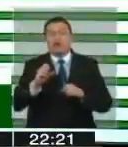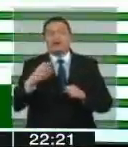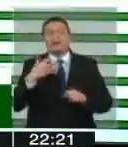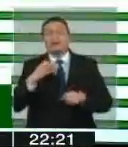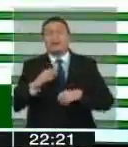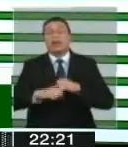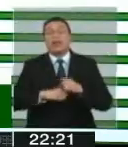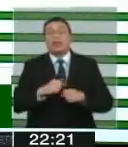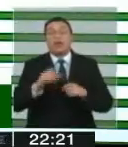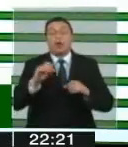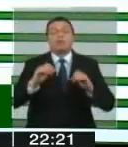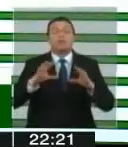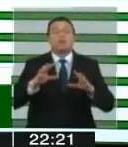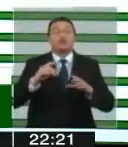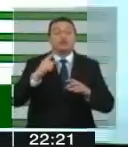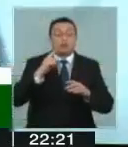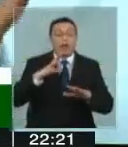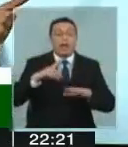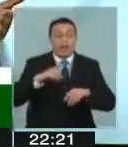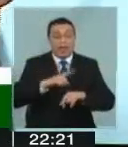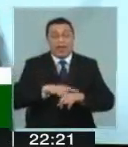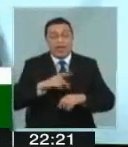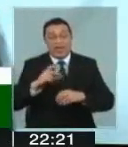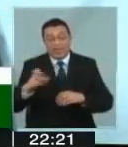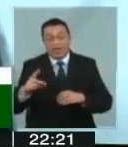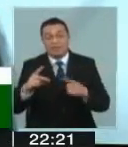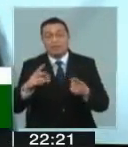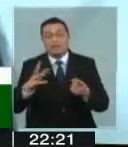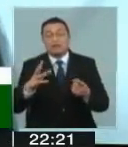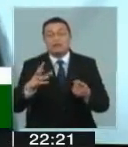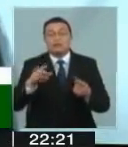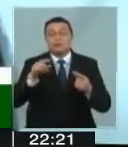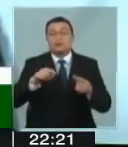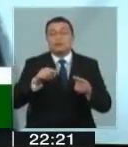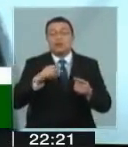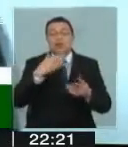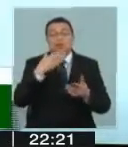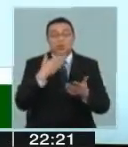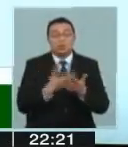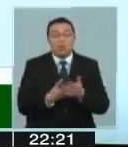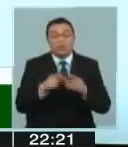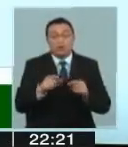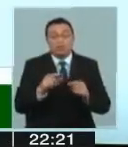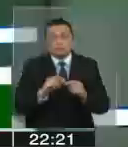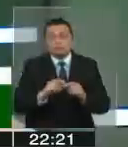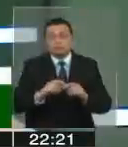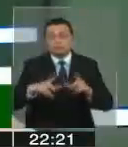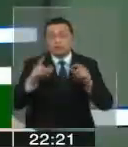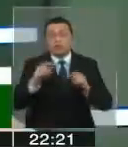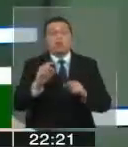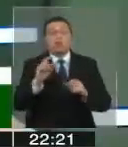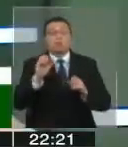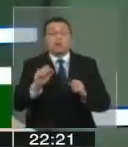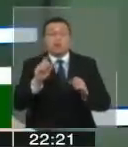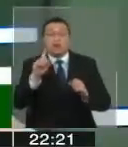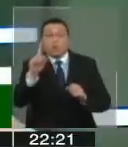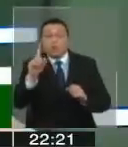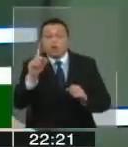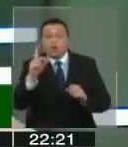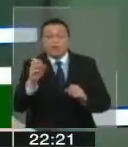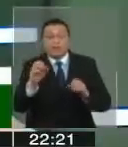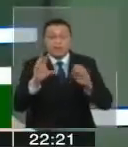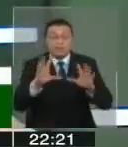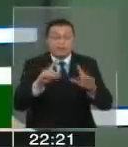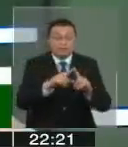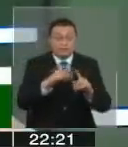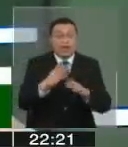en que se demora mucho más en algunos síndromes que en otros. ¿Aquí cuándo normalmente se termina haciendo? Tú puedes hacer uno de 10 hacer el diagnóstico